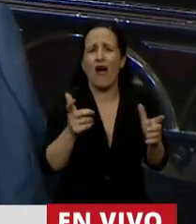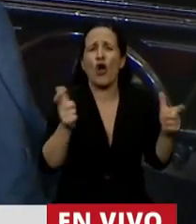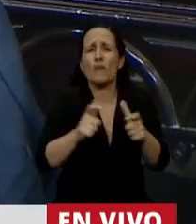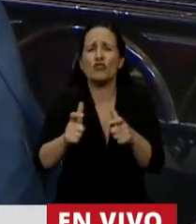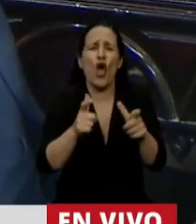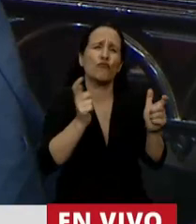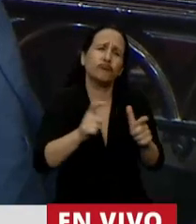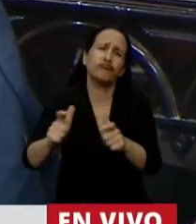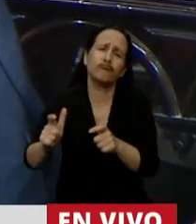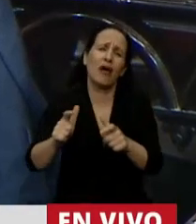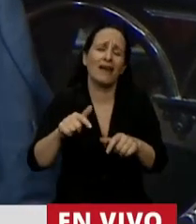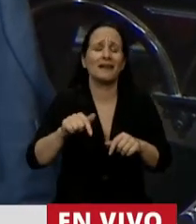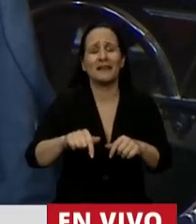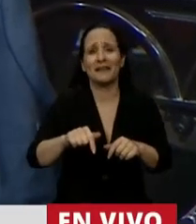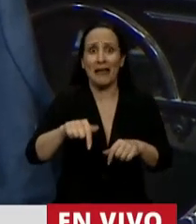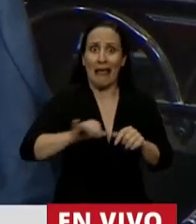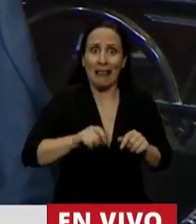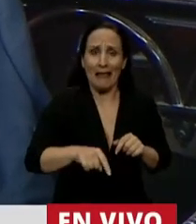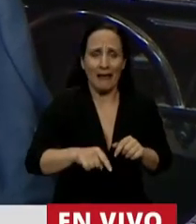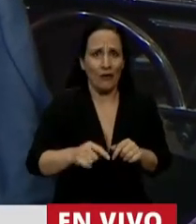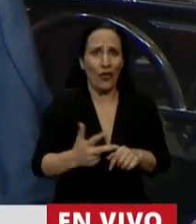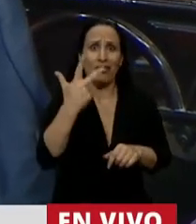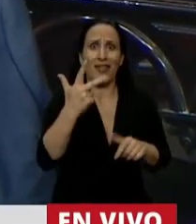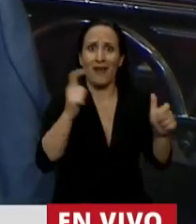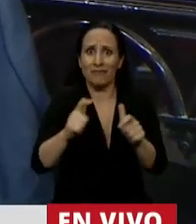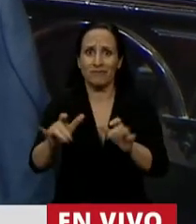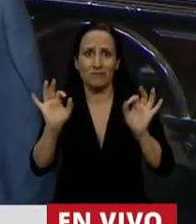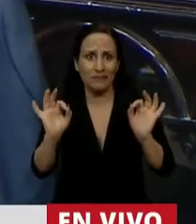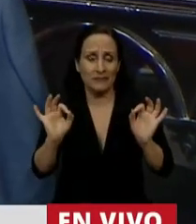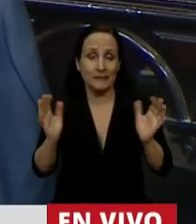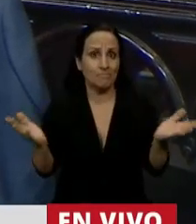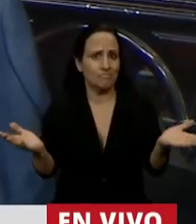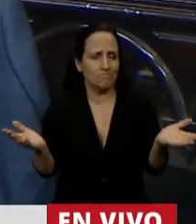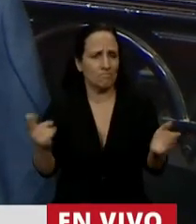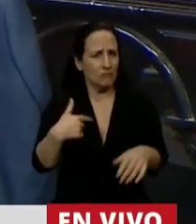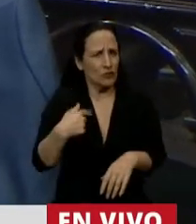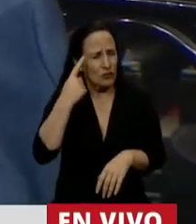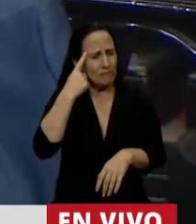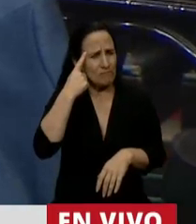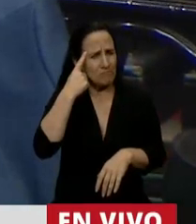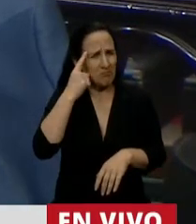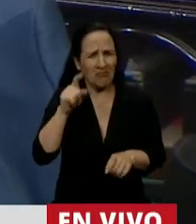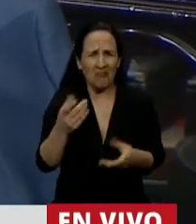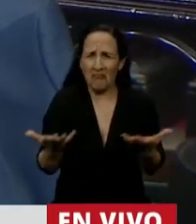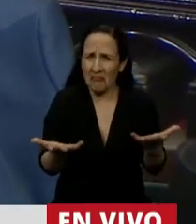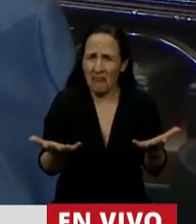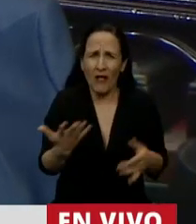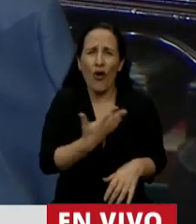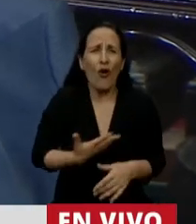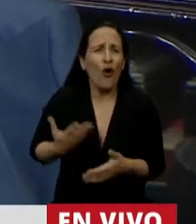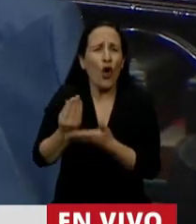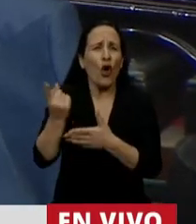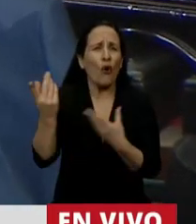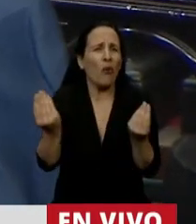queremos resolver este tema en 3 reuniones. Por eso me lleva a una de las primeras preguntas, presidente. ¿Qué quiere lograr el